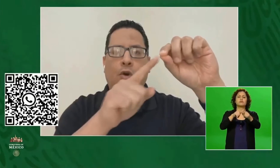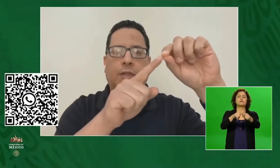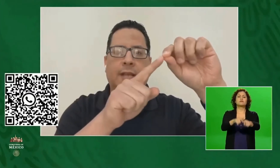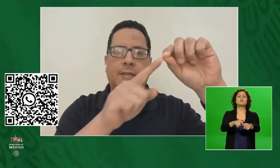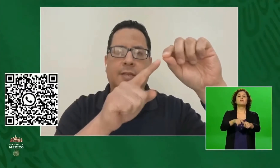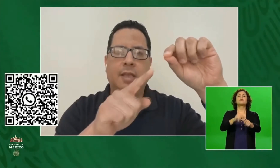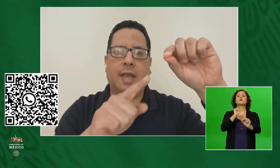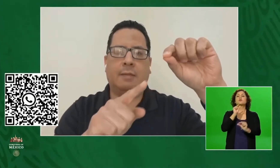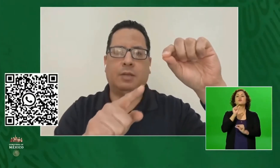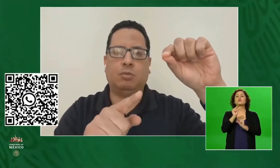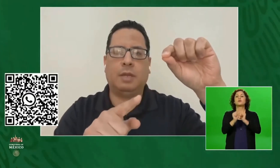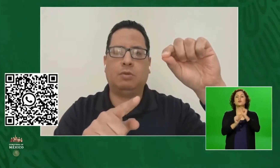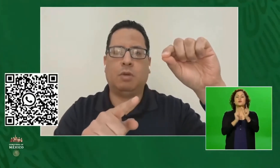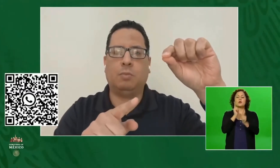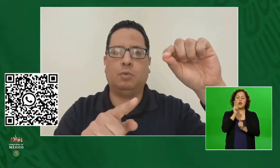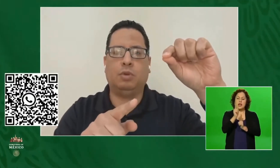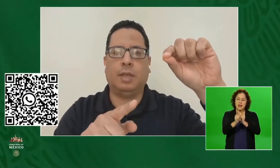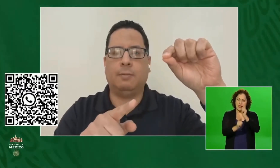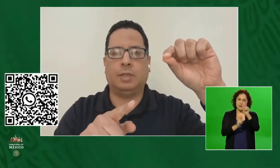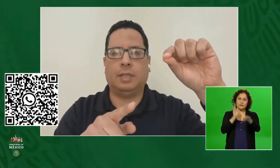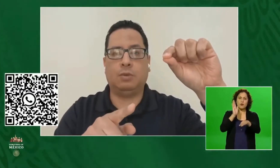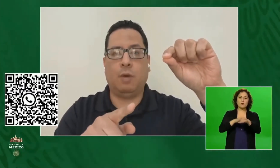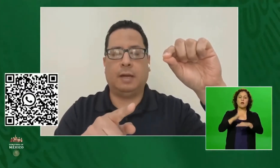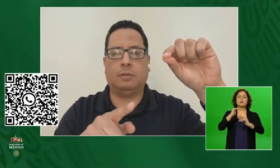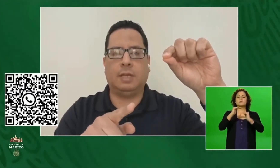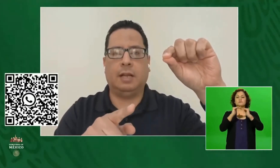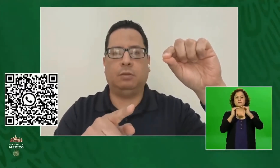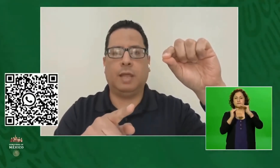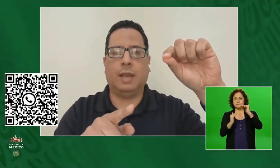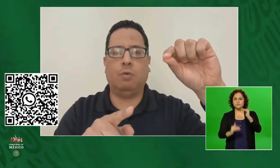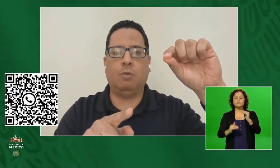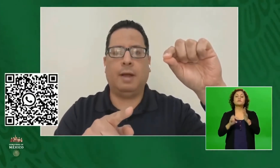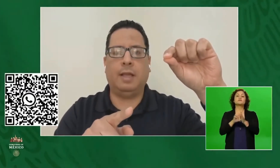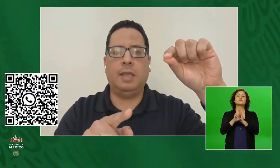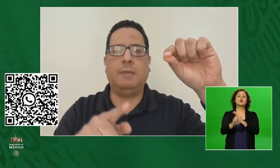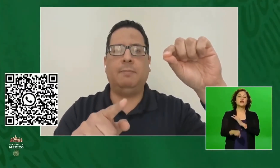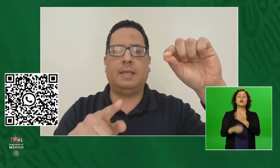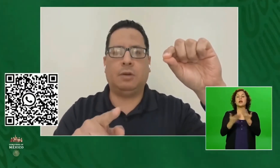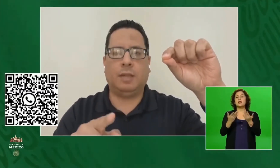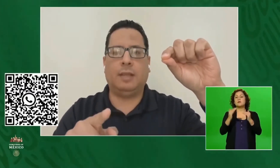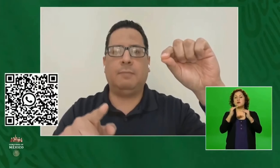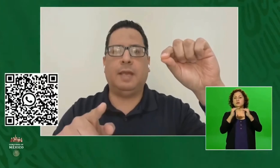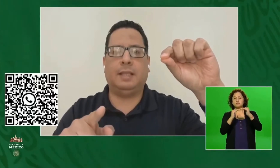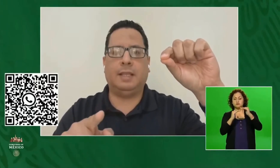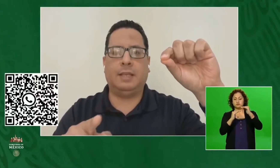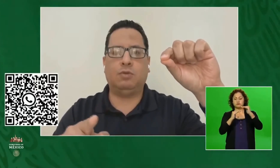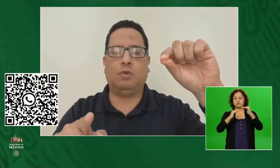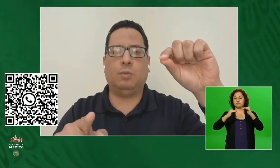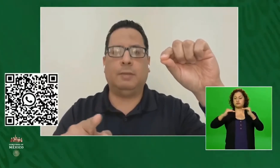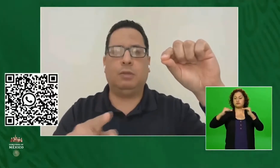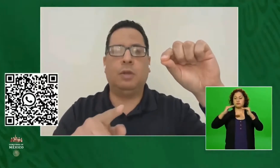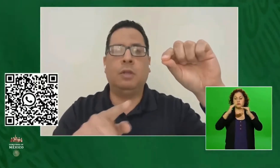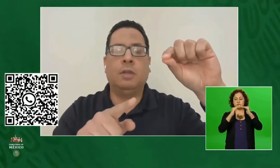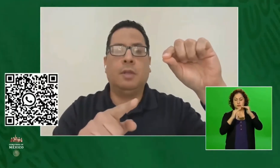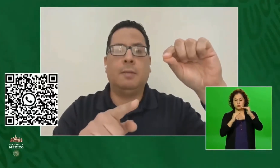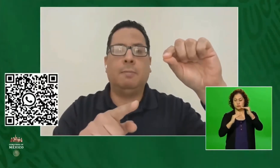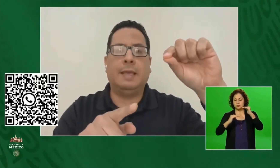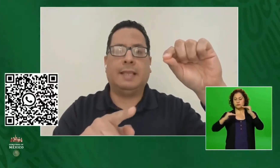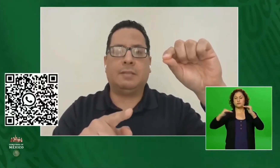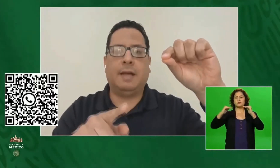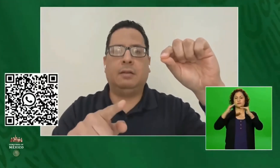paulatina. Otras llegan más o menos a un punto, digamos, de 3/4 de la altura de la curva y empiezan también a tener su